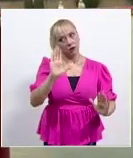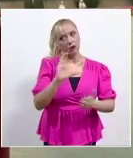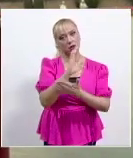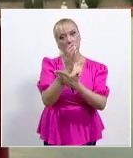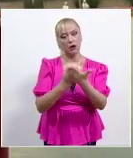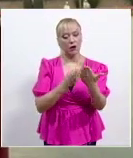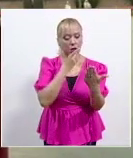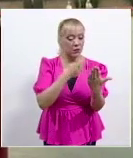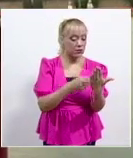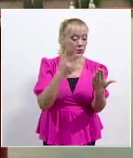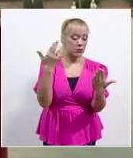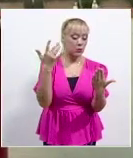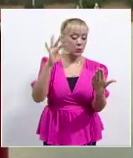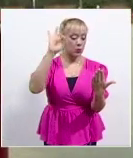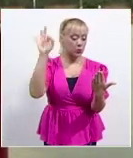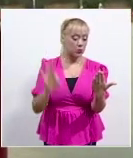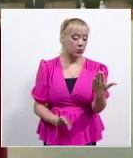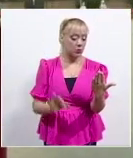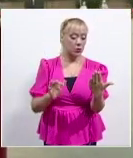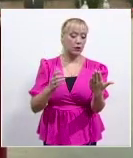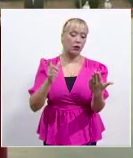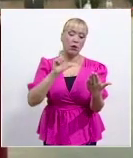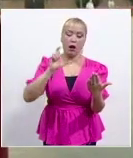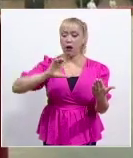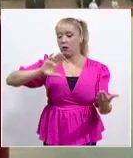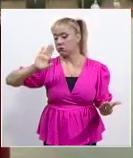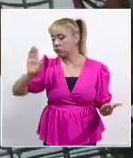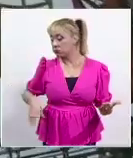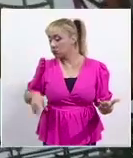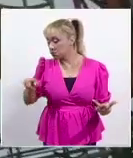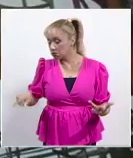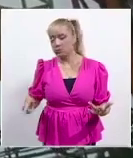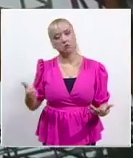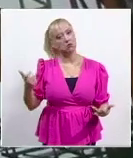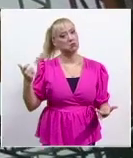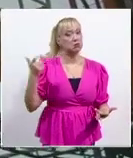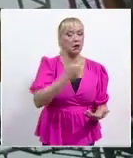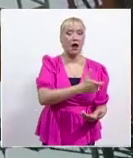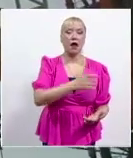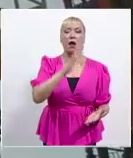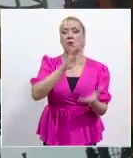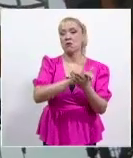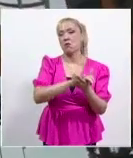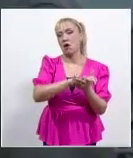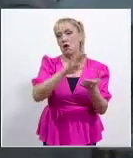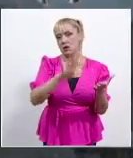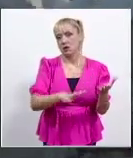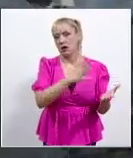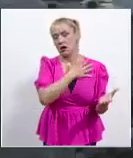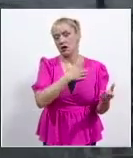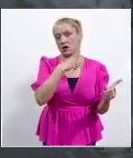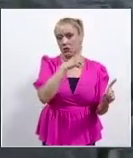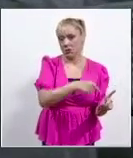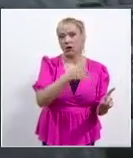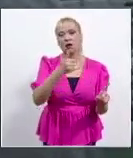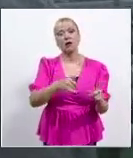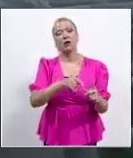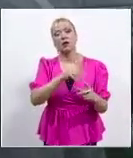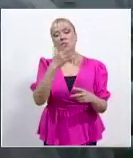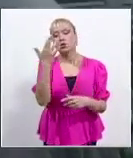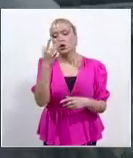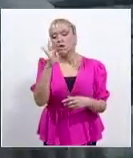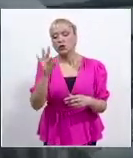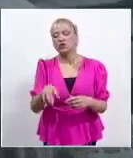que el 50% de las prestaciones post-mortem corresponde a la cónyuge e hijos y el resto son de libre designación, en